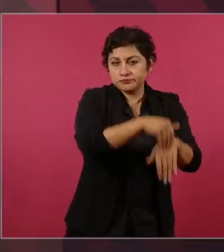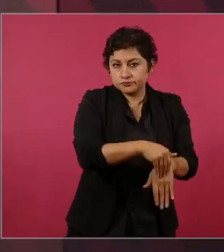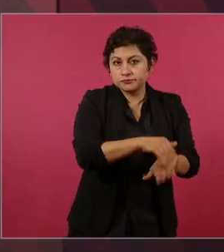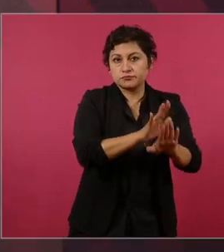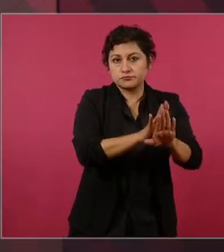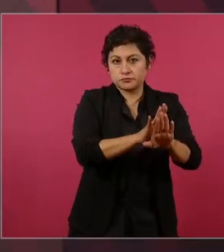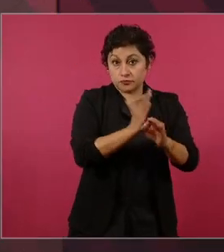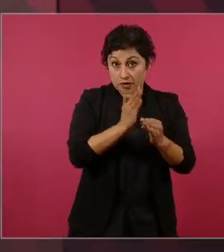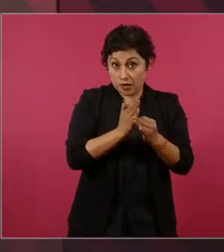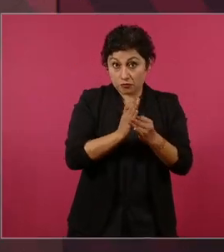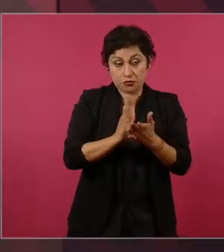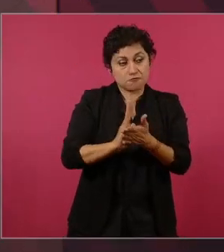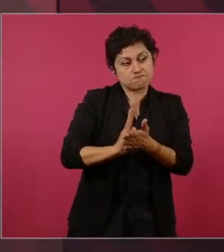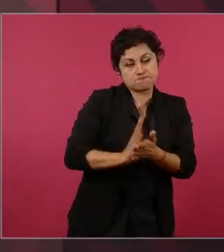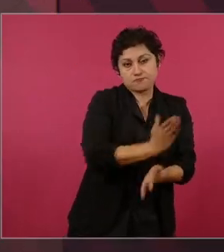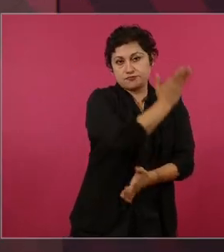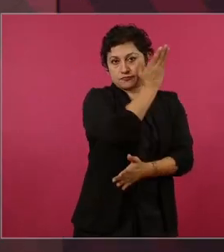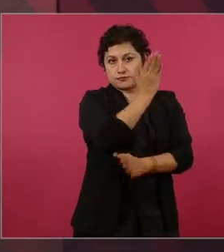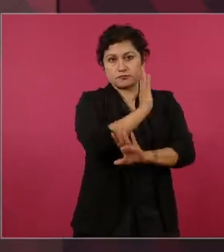¿cómo es que vas a cobrar tú